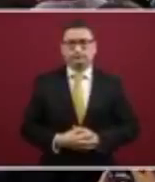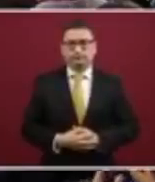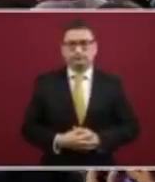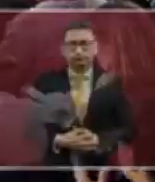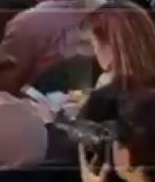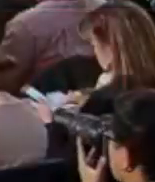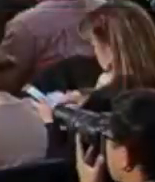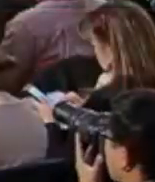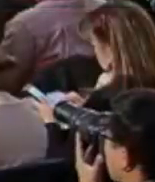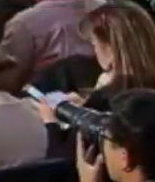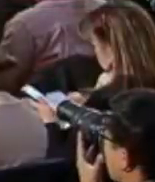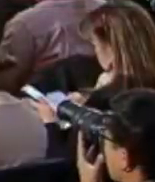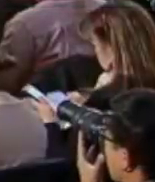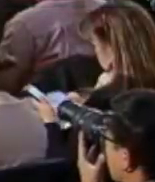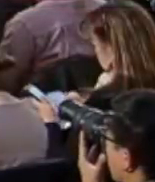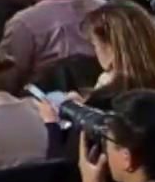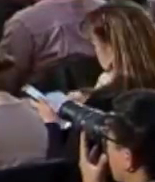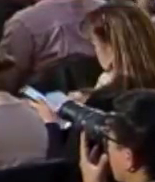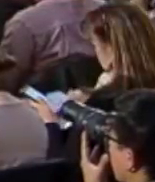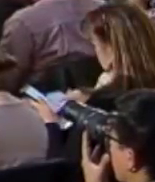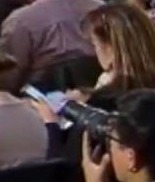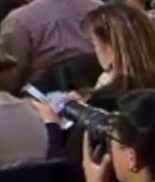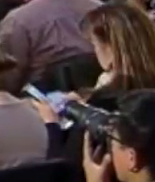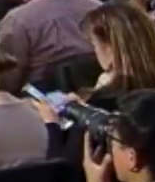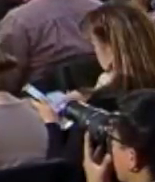un ejemplo. Hoy,